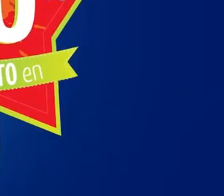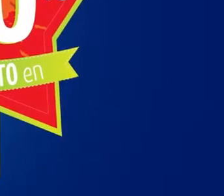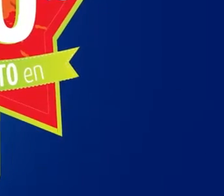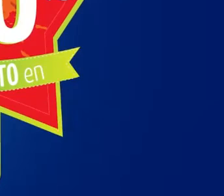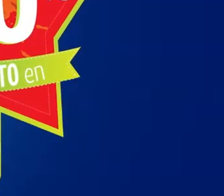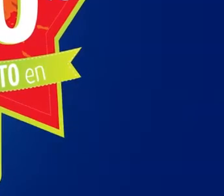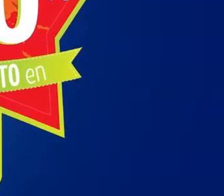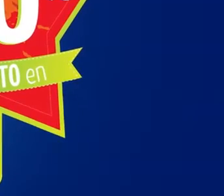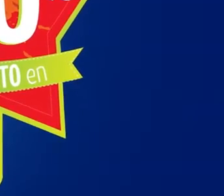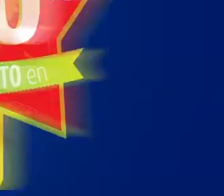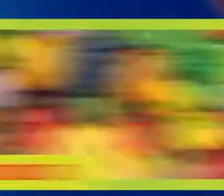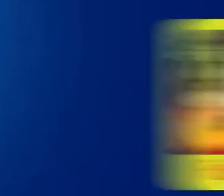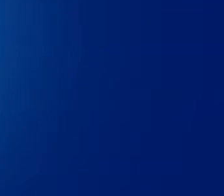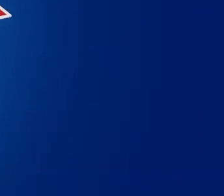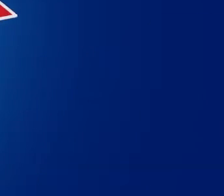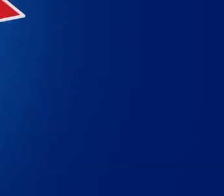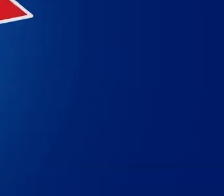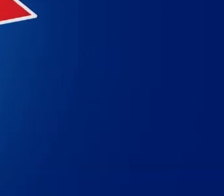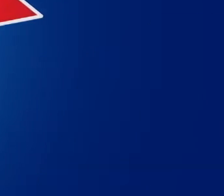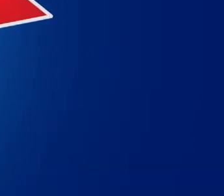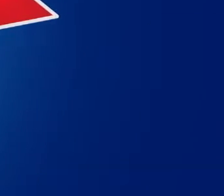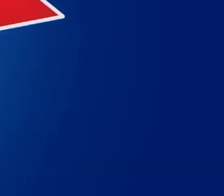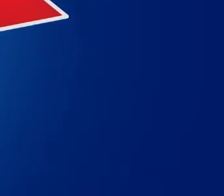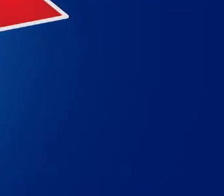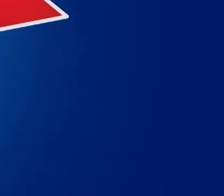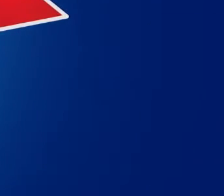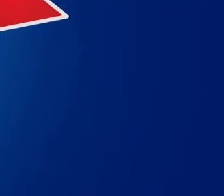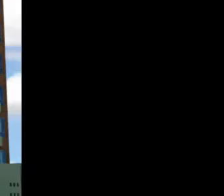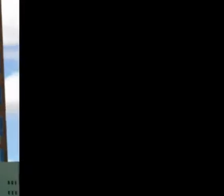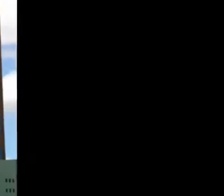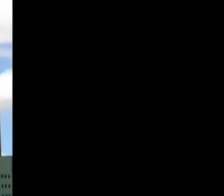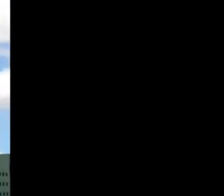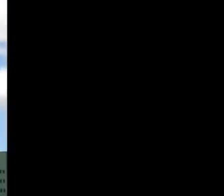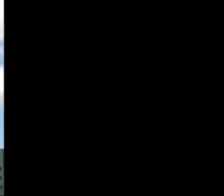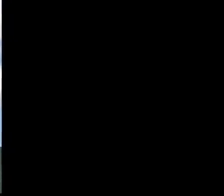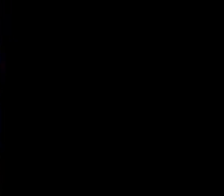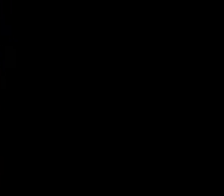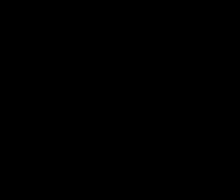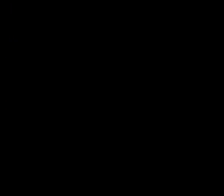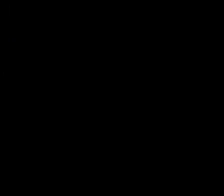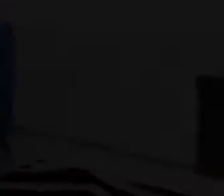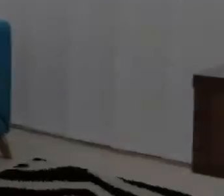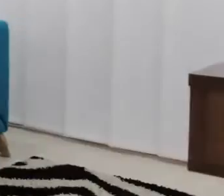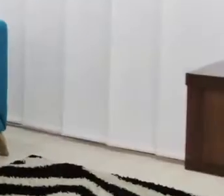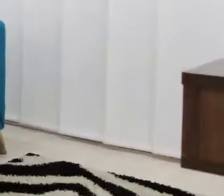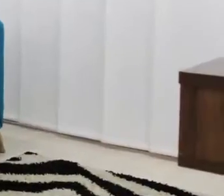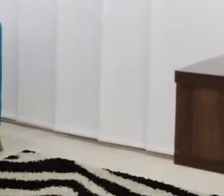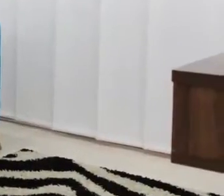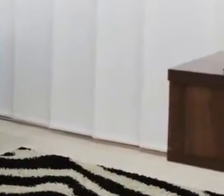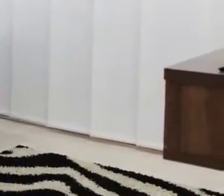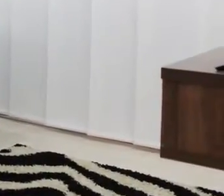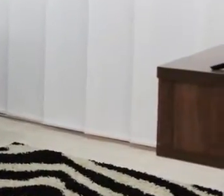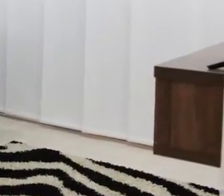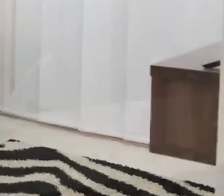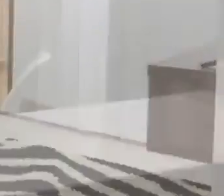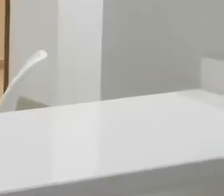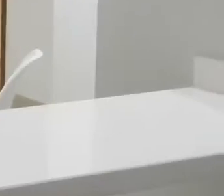Aprovecha el Festival de Descuentos Más por Menos. Conoce nuestro nuevo proyecto, Titanio